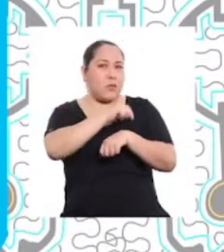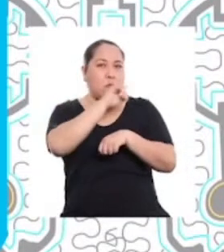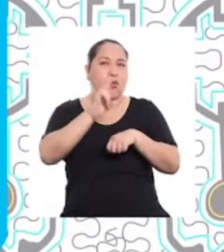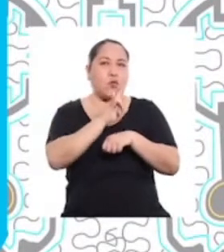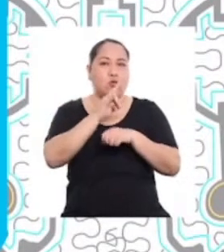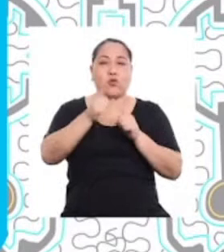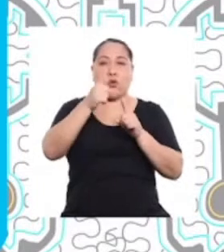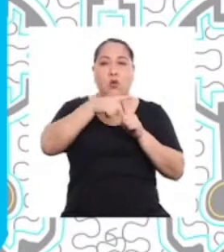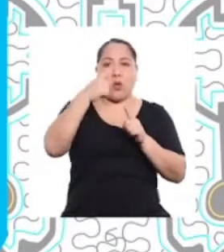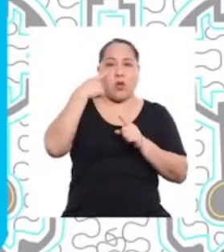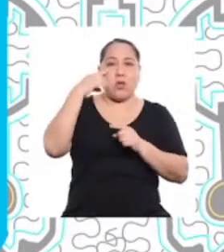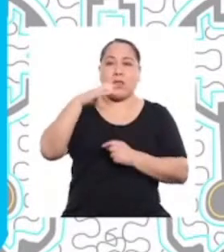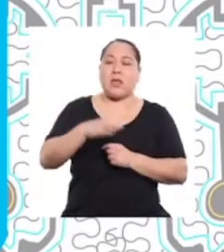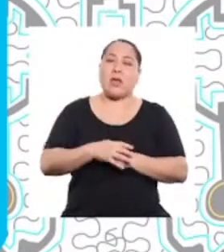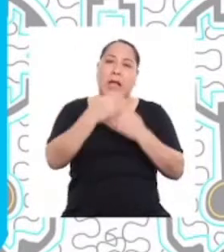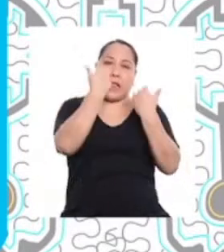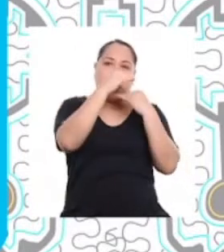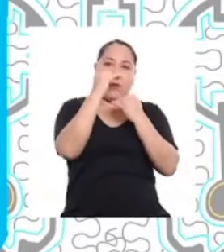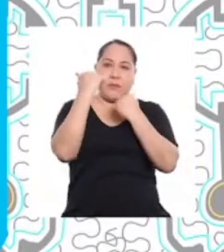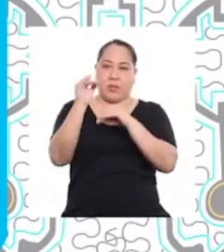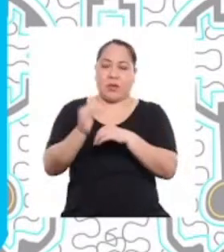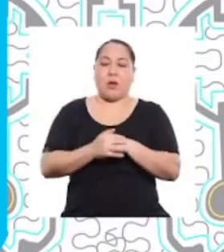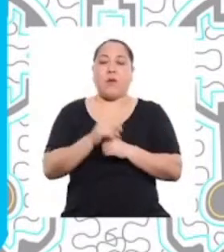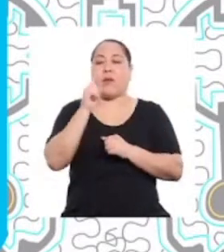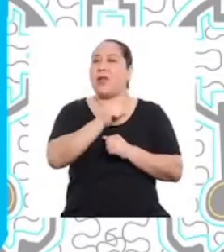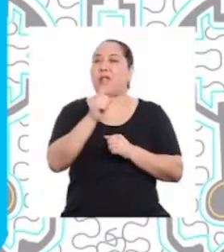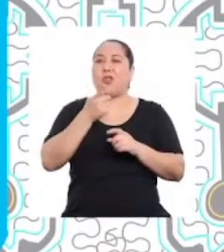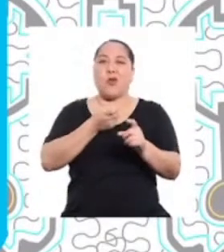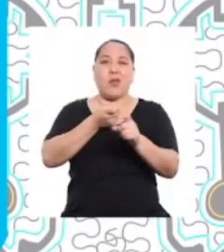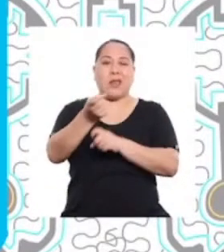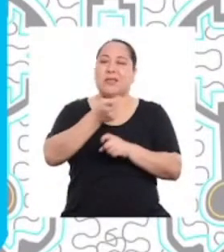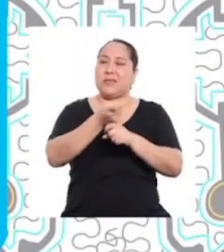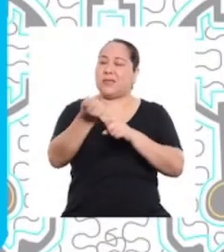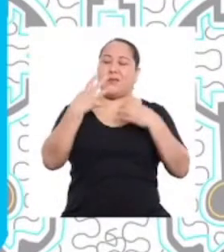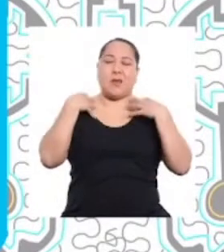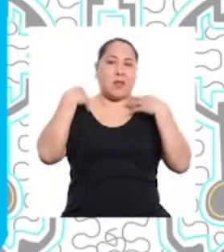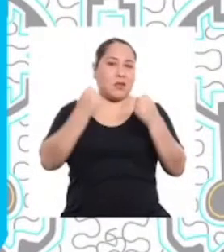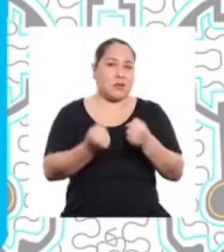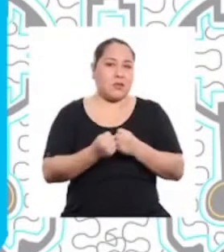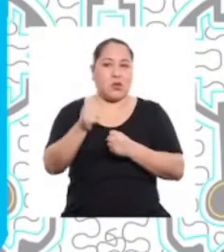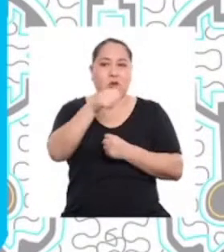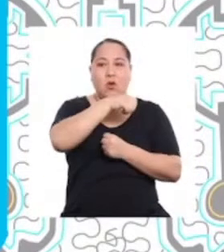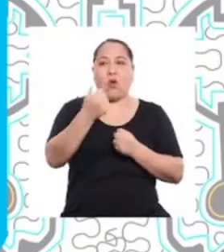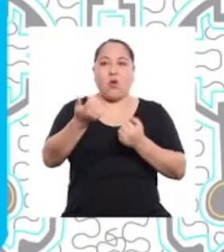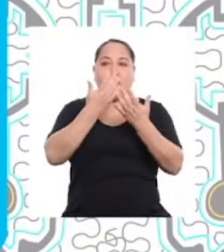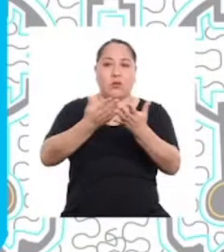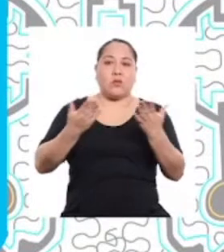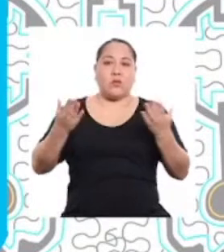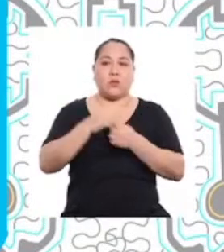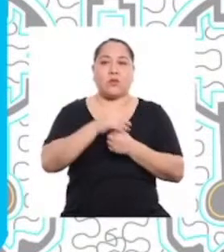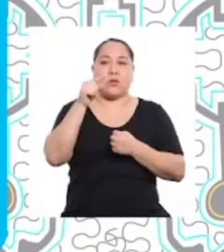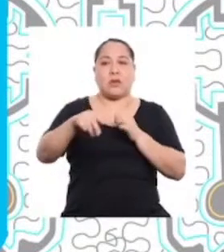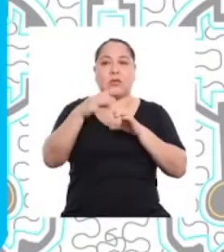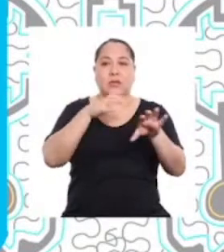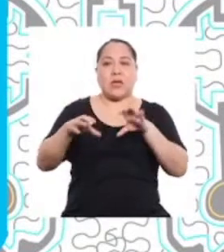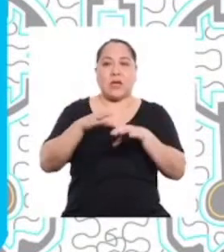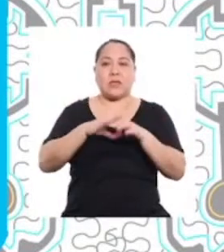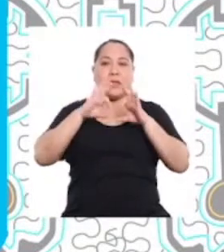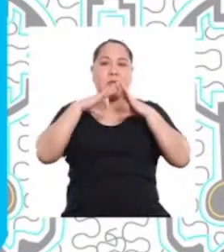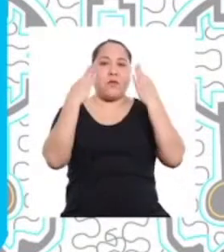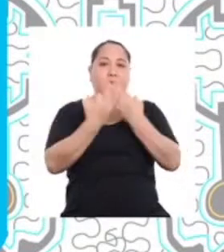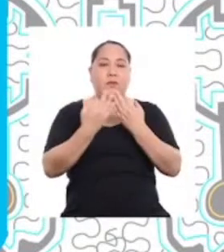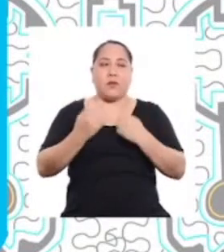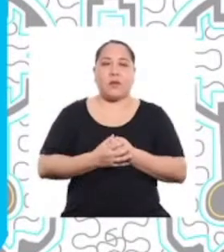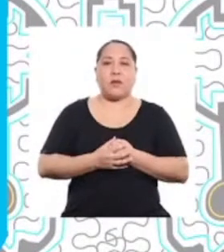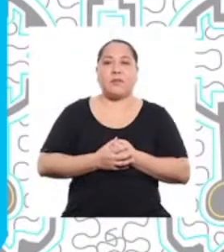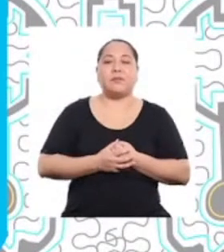de uso de las TIC debe ser limitado para no afectar la salud ni otras actividades realizadas